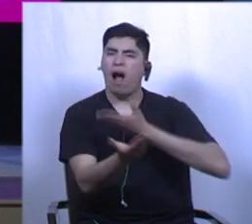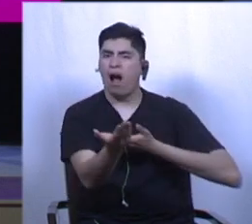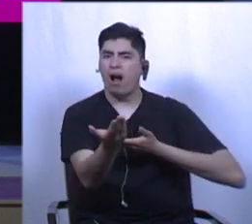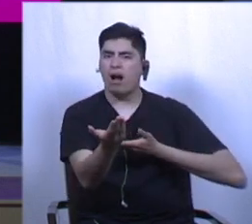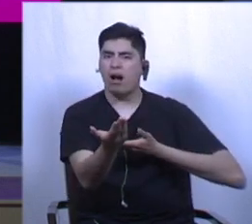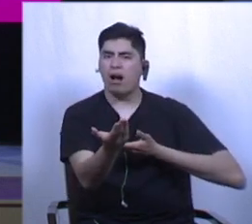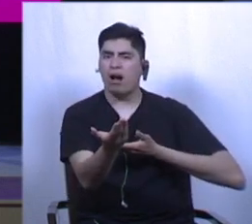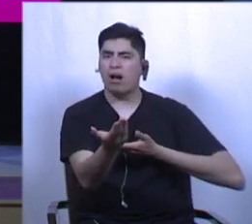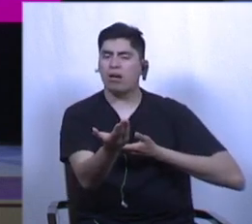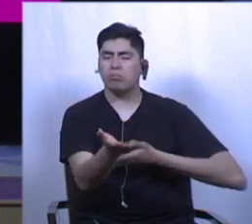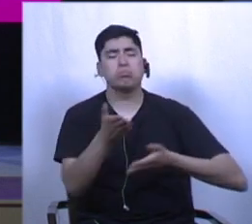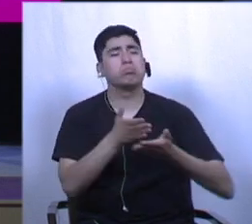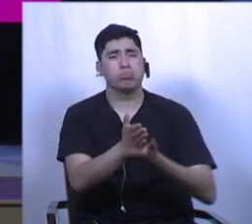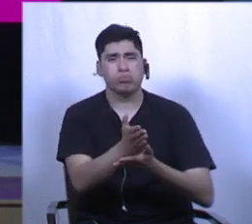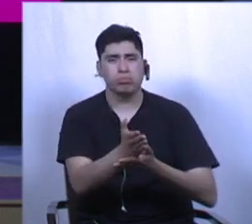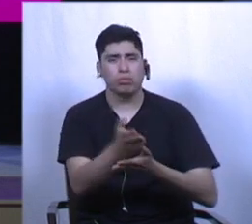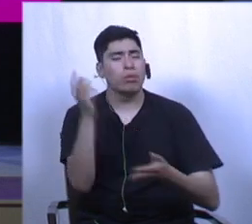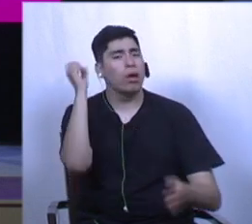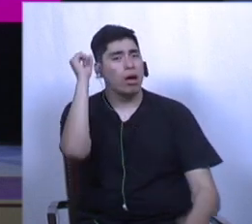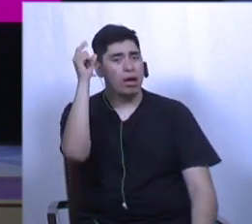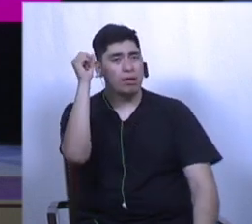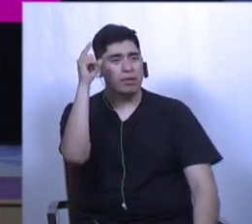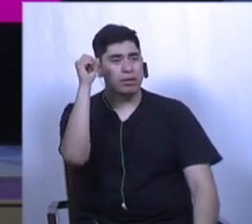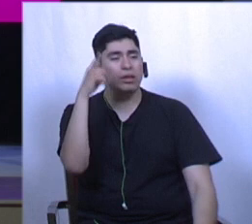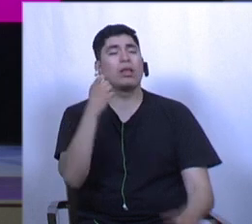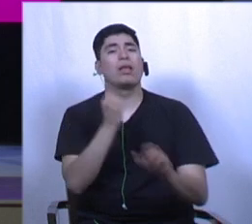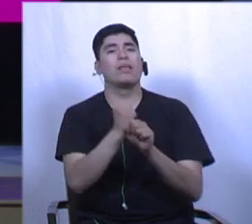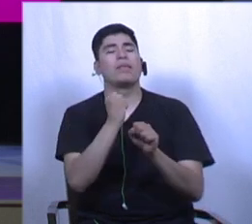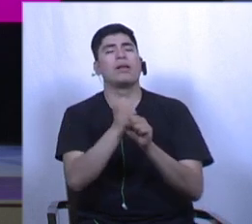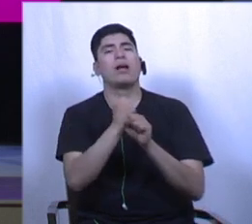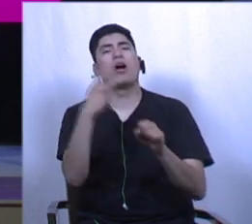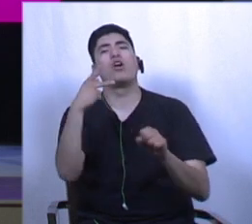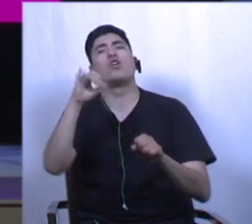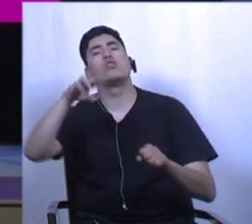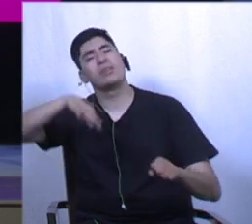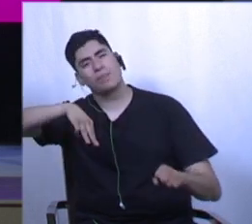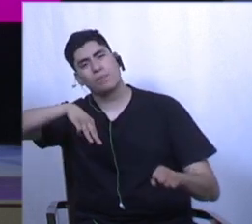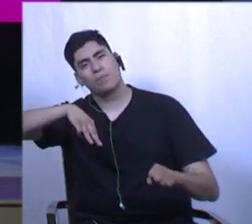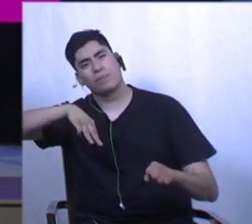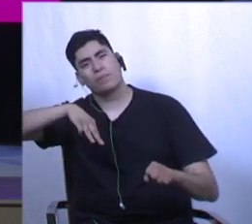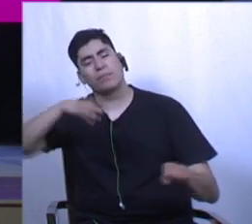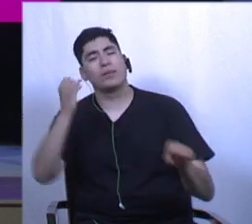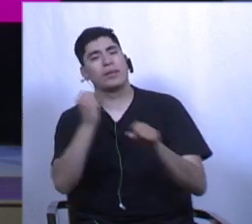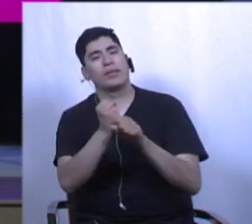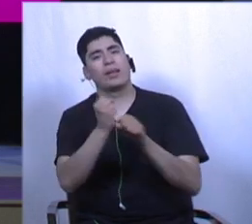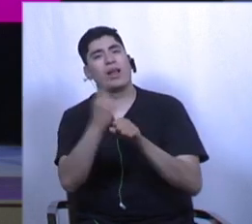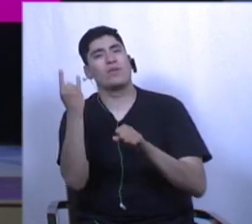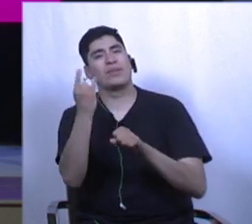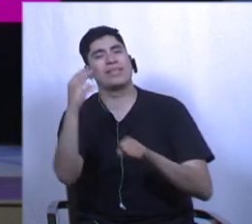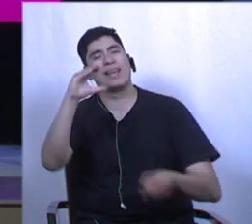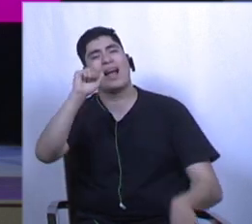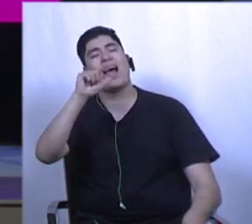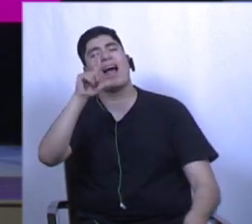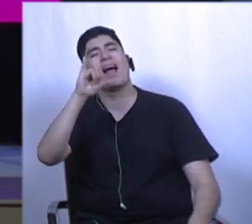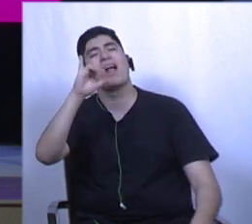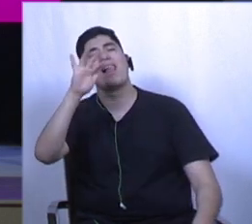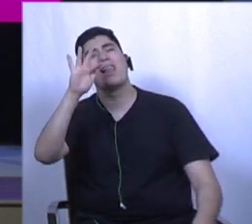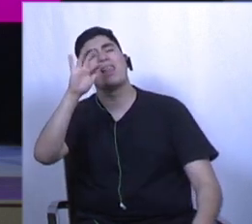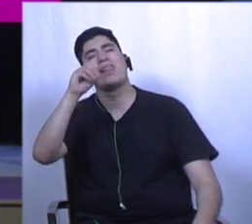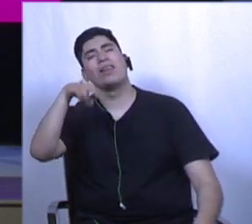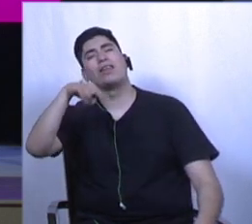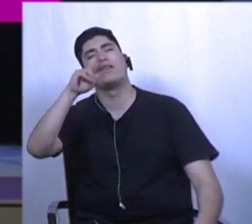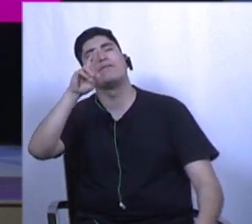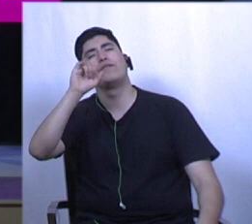que recién comenzamos a entender, y trabajé con Kim Crater, que trabaja en la Universidad de California, y